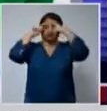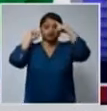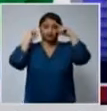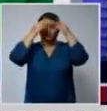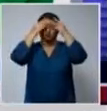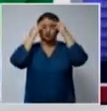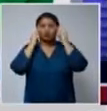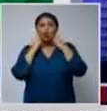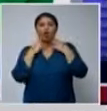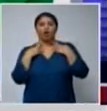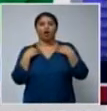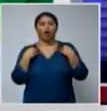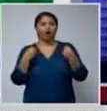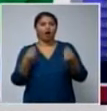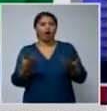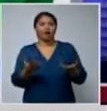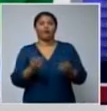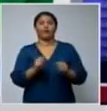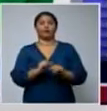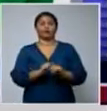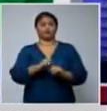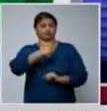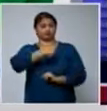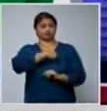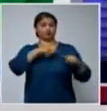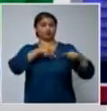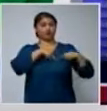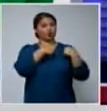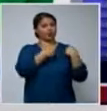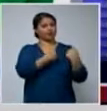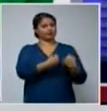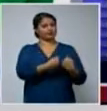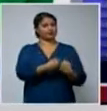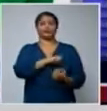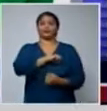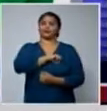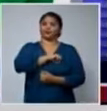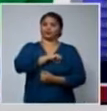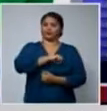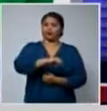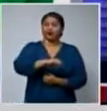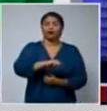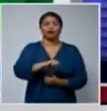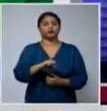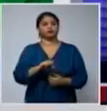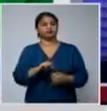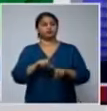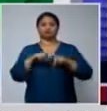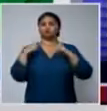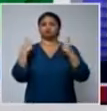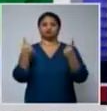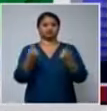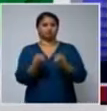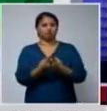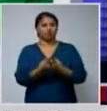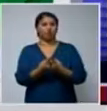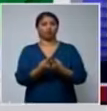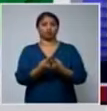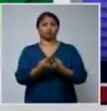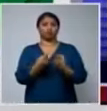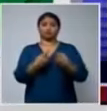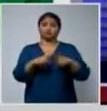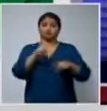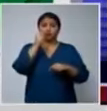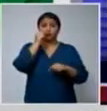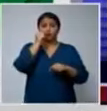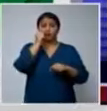parada cardíaca, se hacen las maniobras de reanimación cardiopulmonar, pero lamentablemente no fue posible su